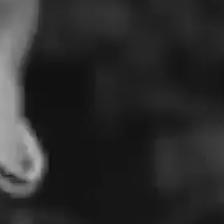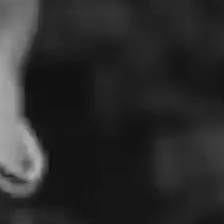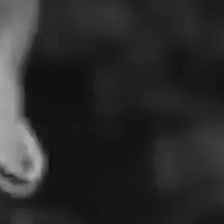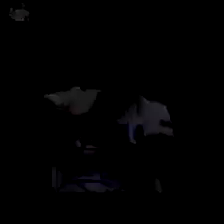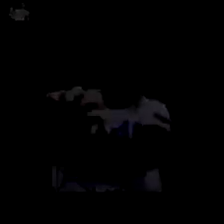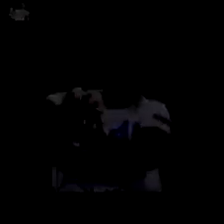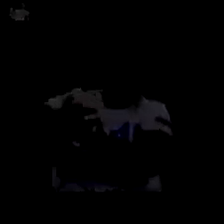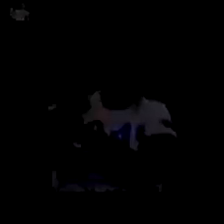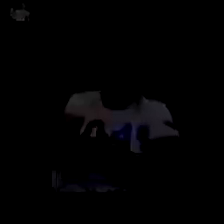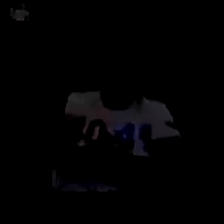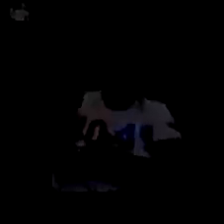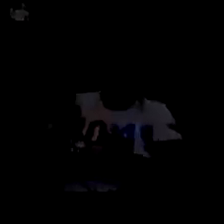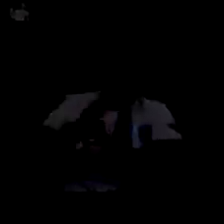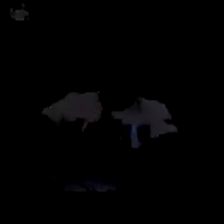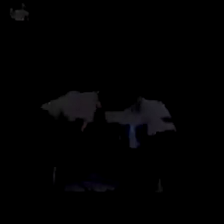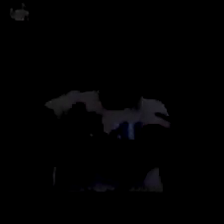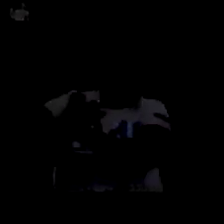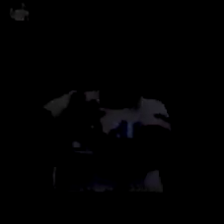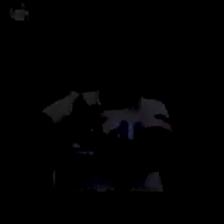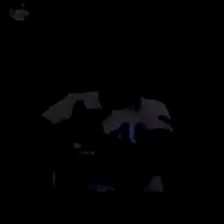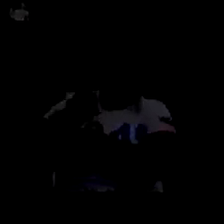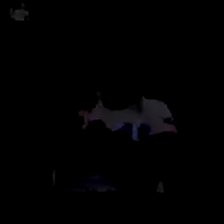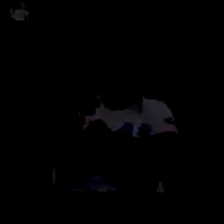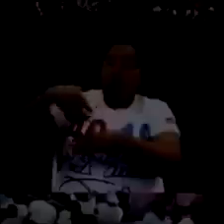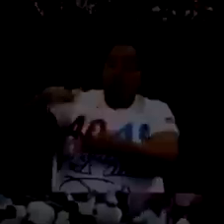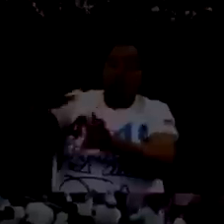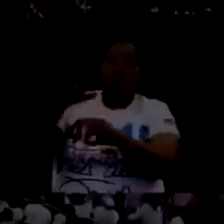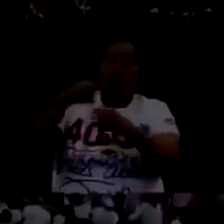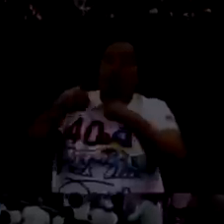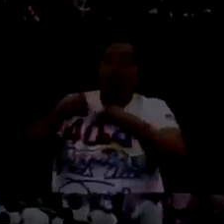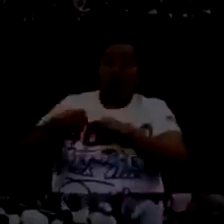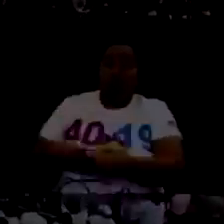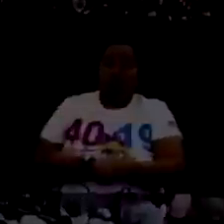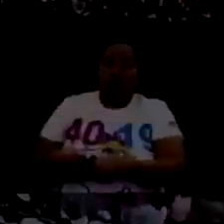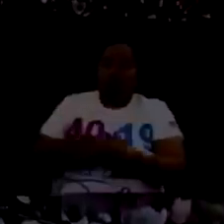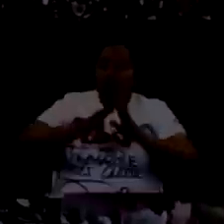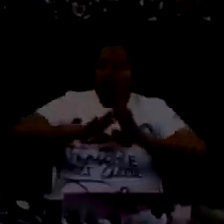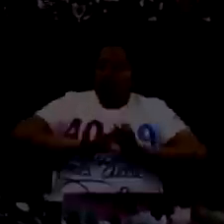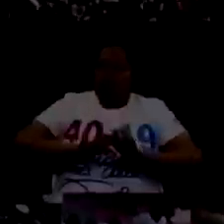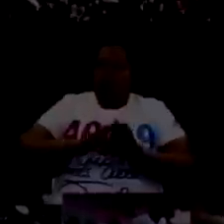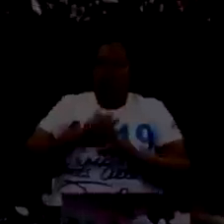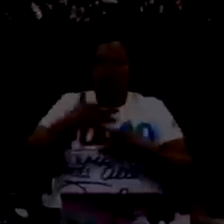banda lateral en 3, 2, 1, fuera.